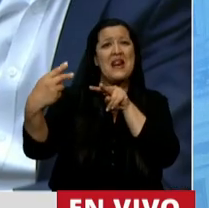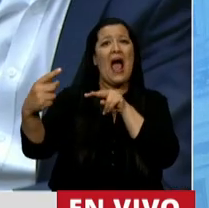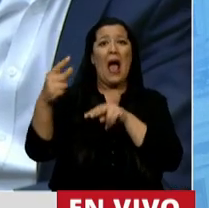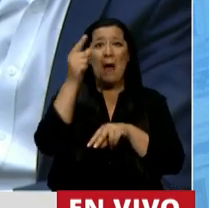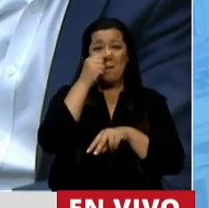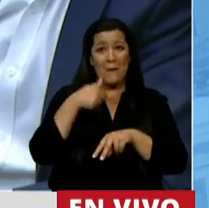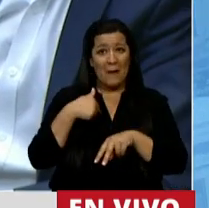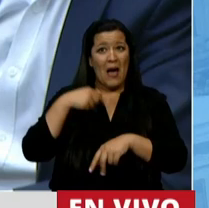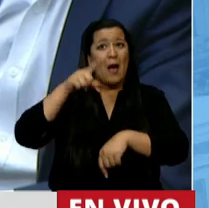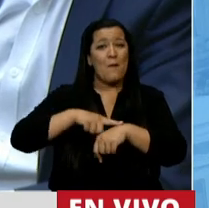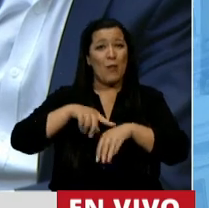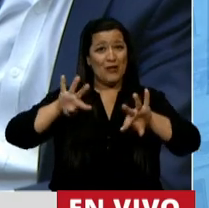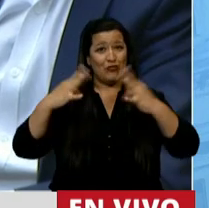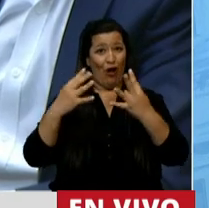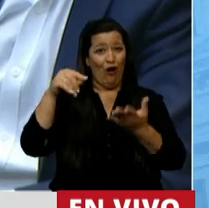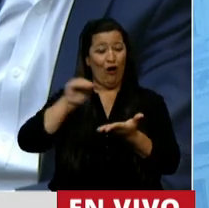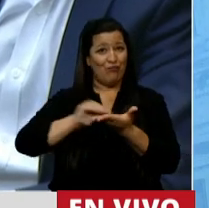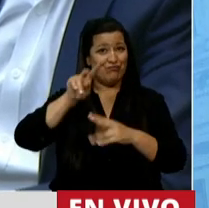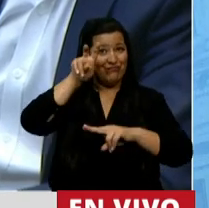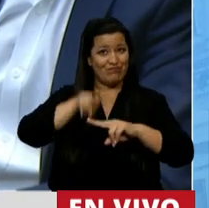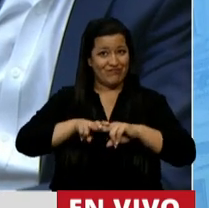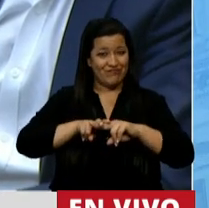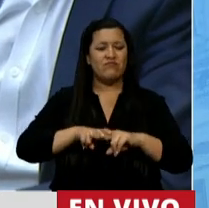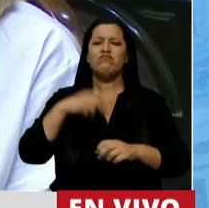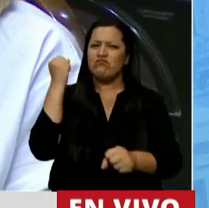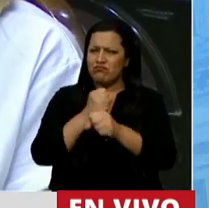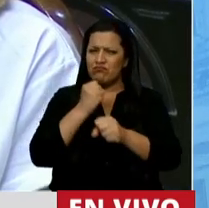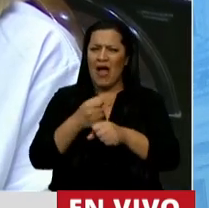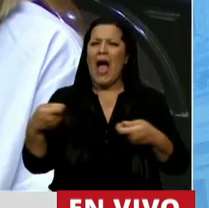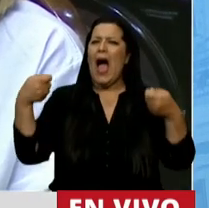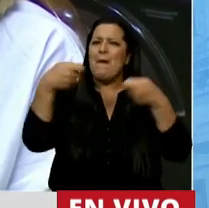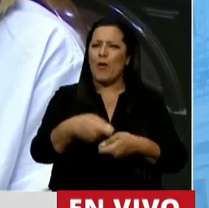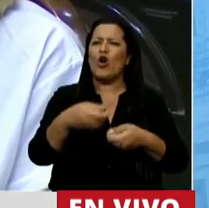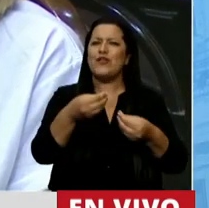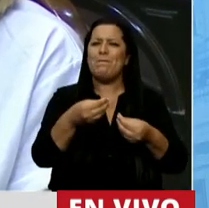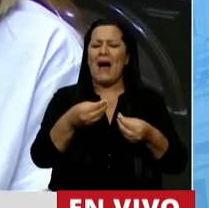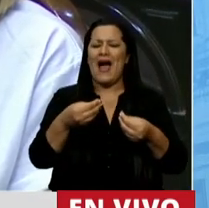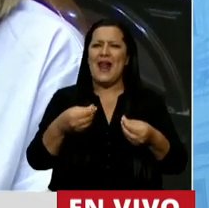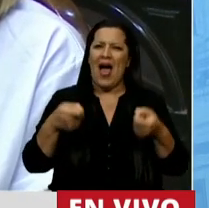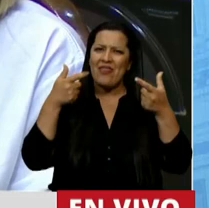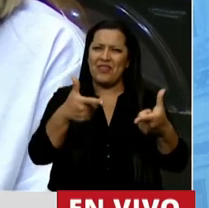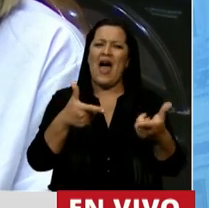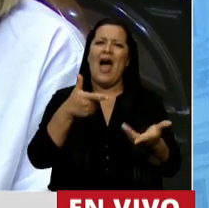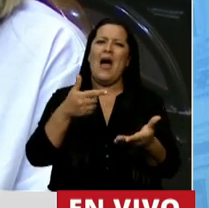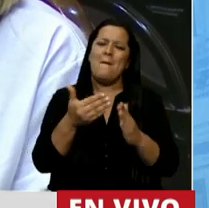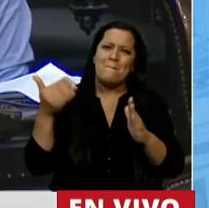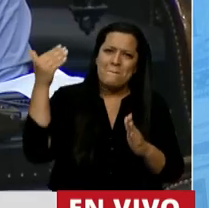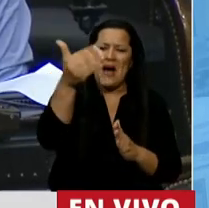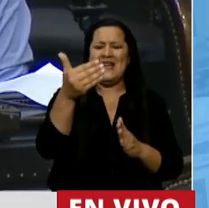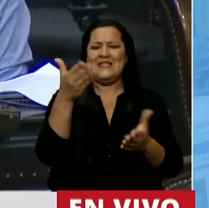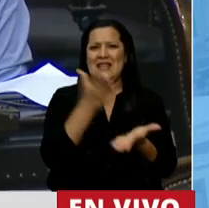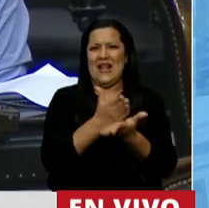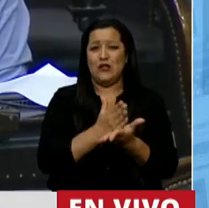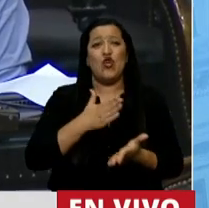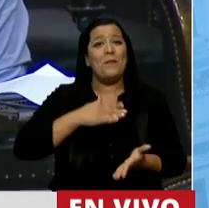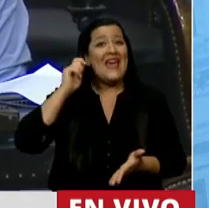papá, cuando pasó por este recinto y por esta banca, trabajó y aportó un granito de arena para ampliar derechos. A mi